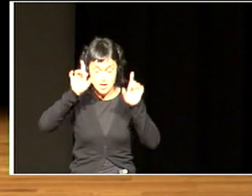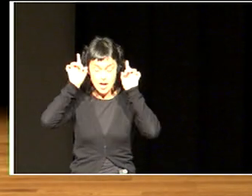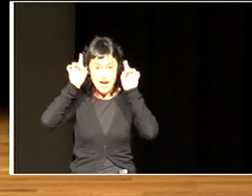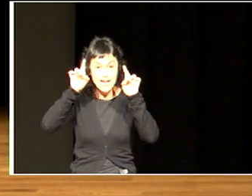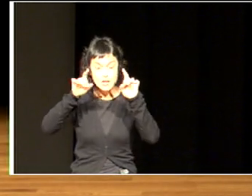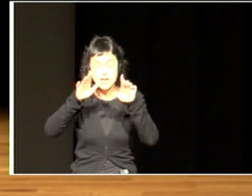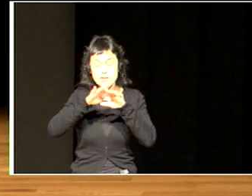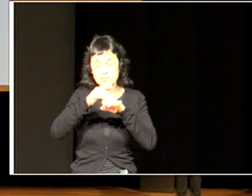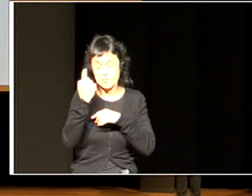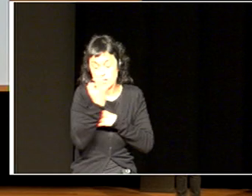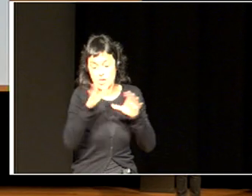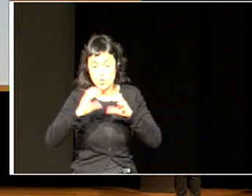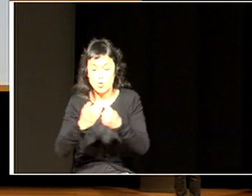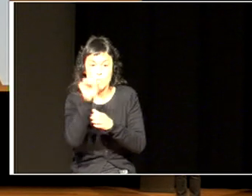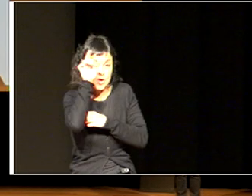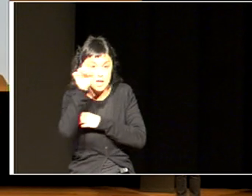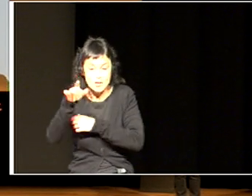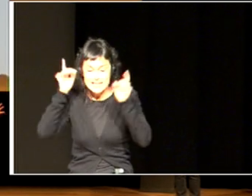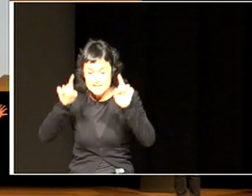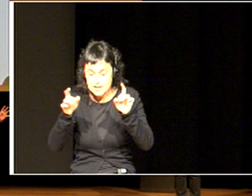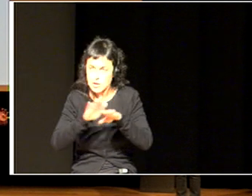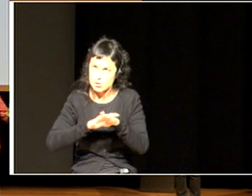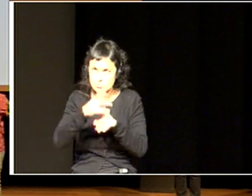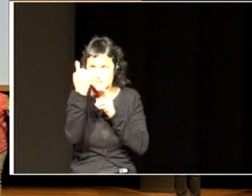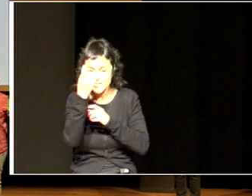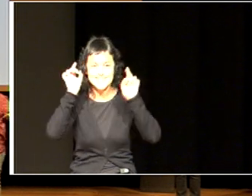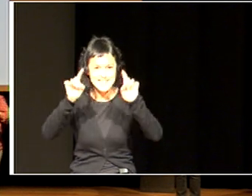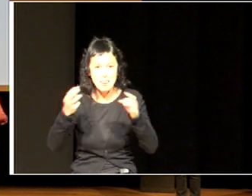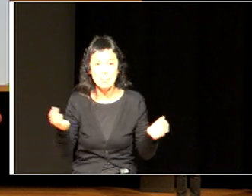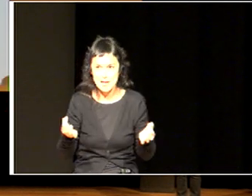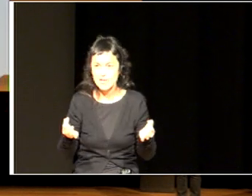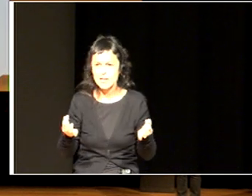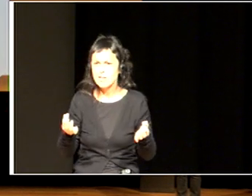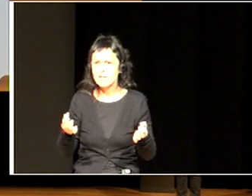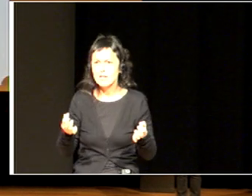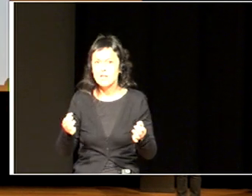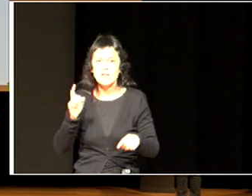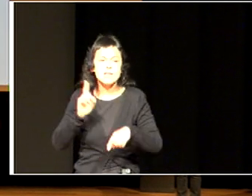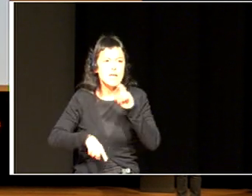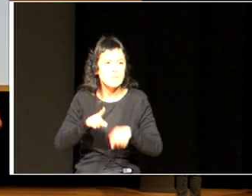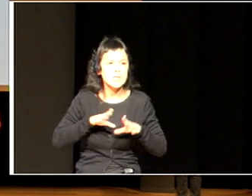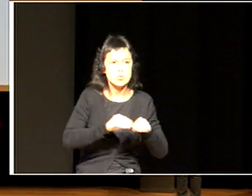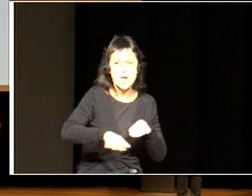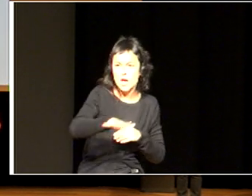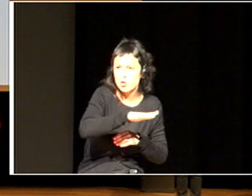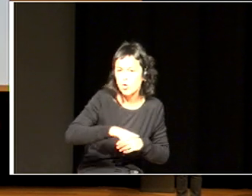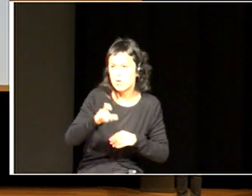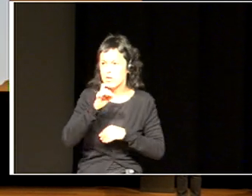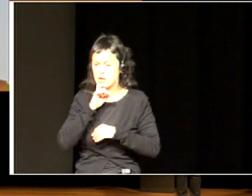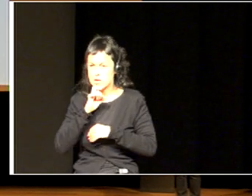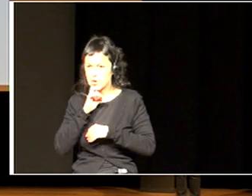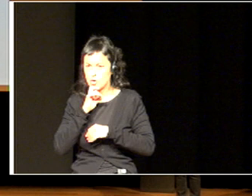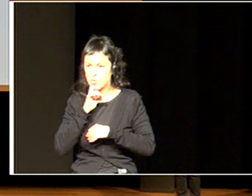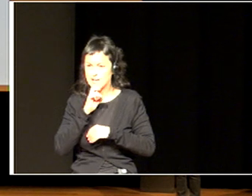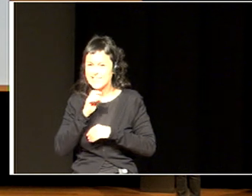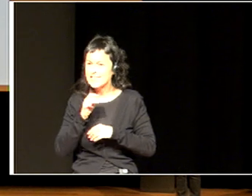este catálogo de actitudes es ni bueno ni malo siempre depende donde lo utilizas como lo utilizas y que éste por supuesto sin